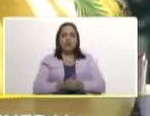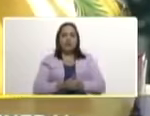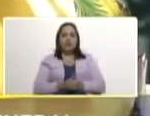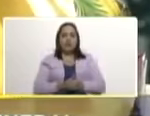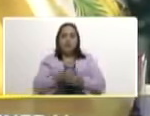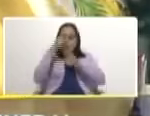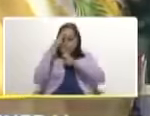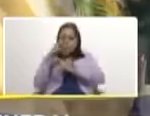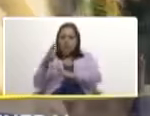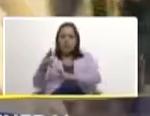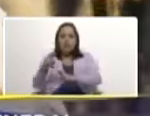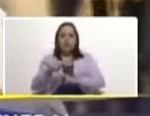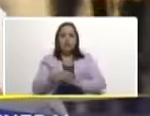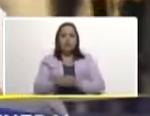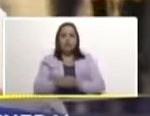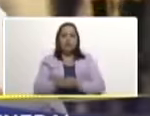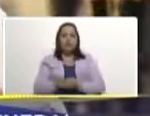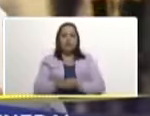respetando